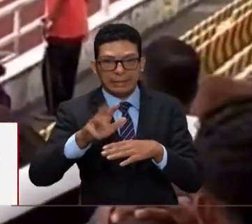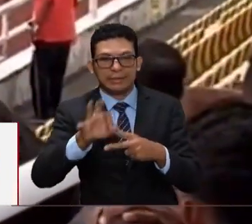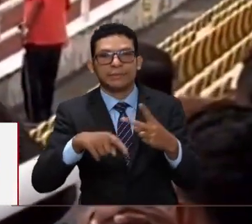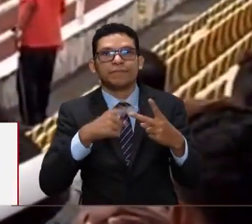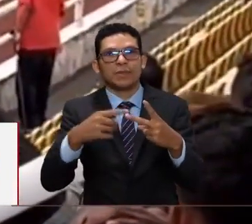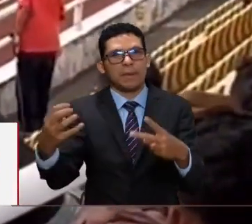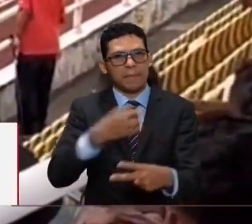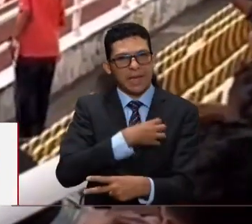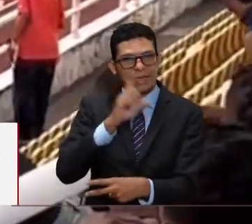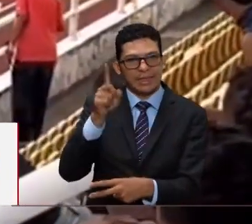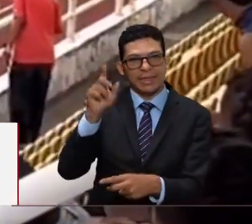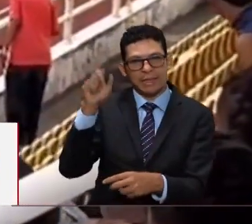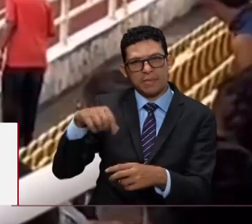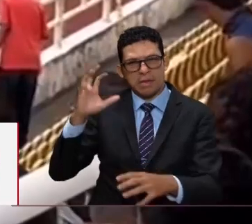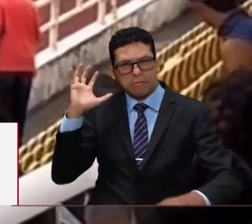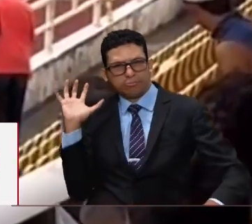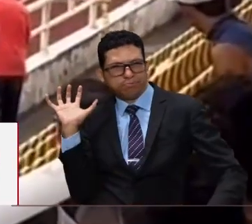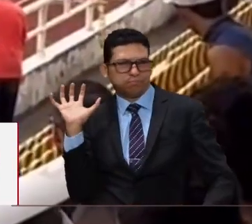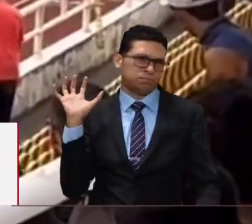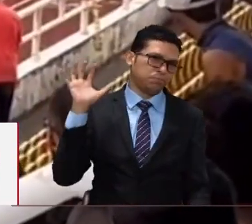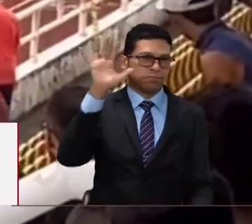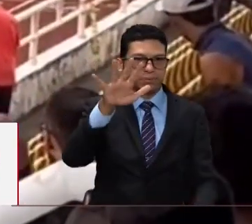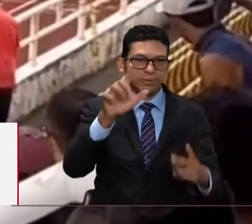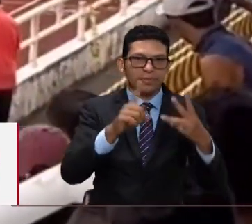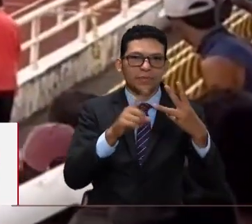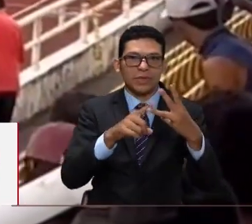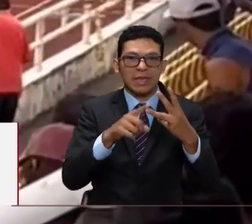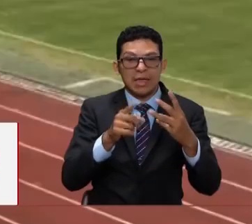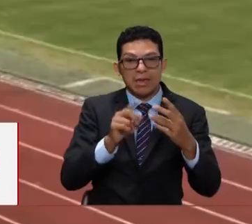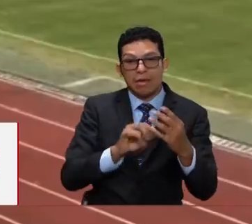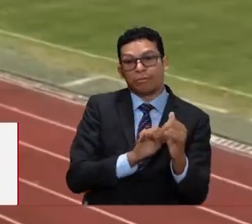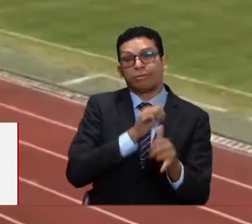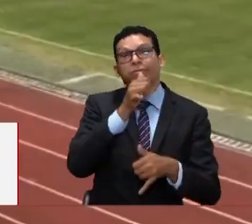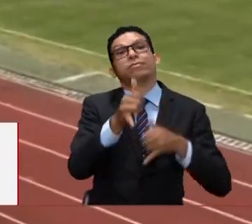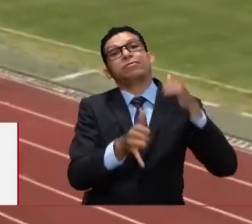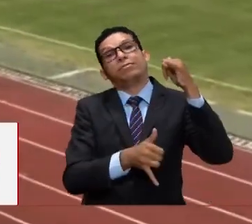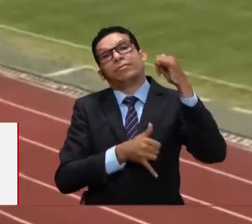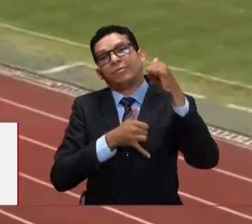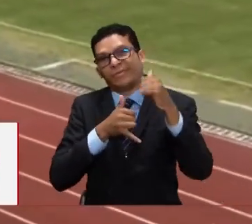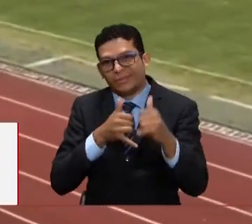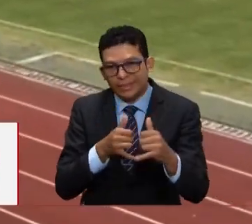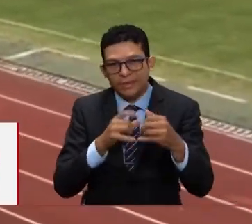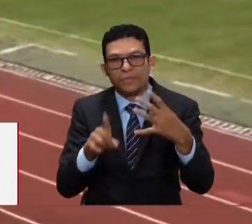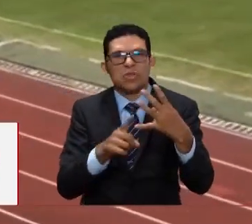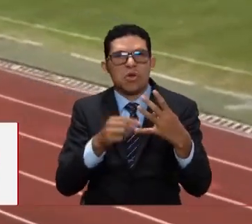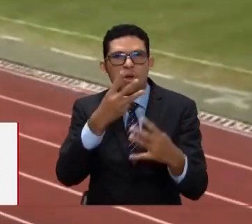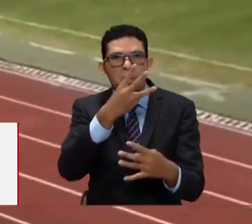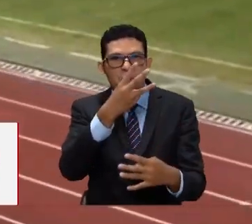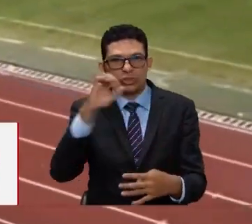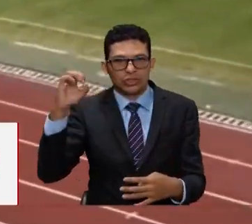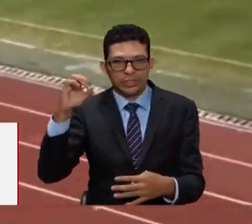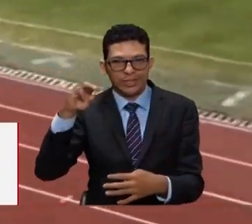medalla de oro en el lanzamiento de bala, Laura Jiménez en el salto largo y Lady Sinisterra en los 800 metros,